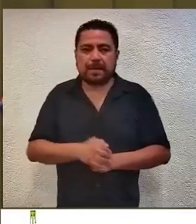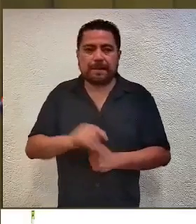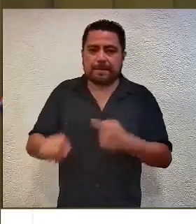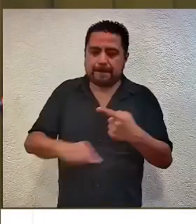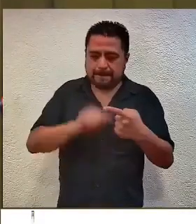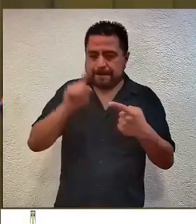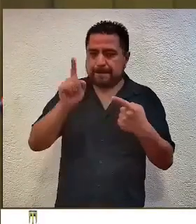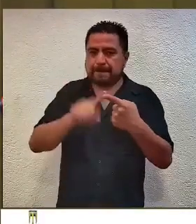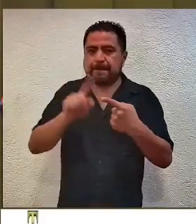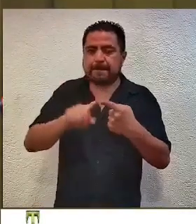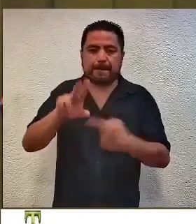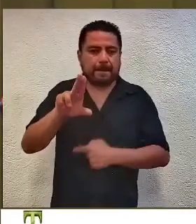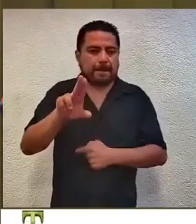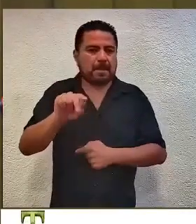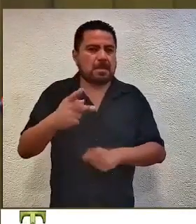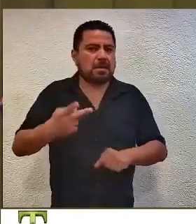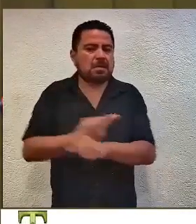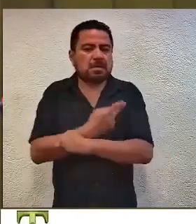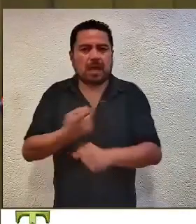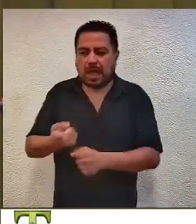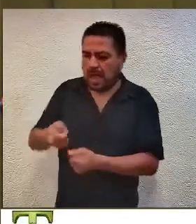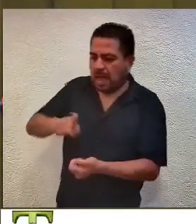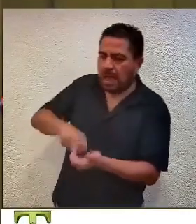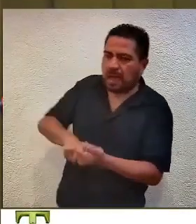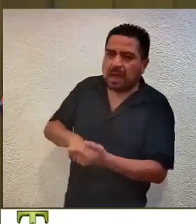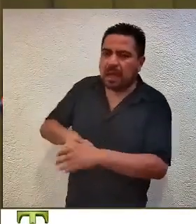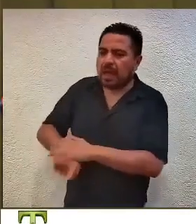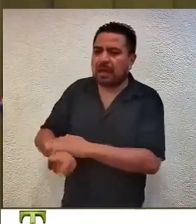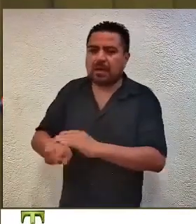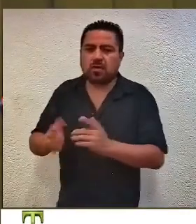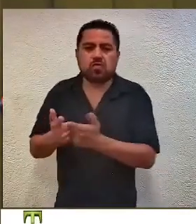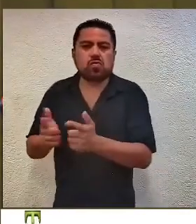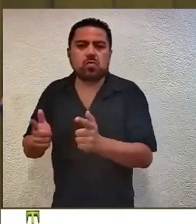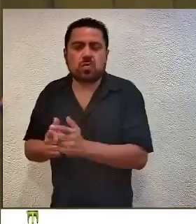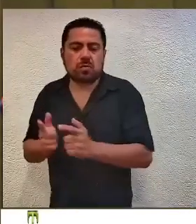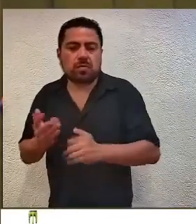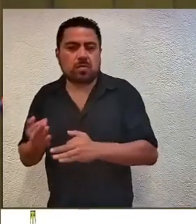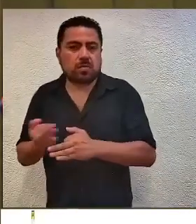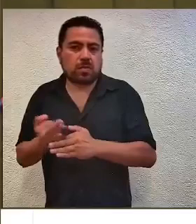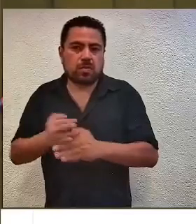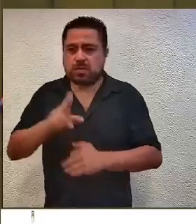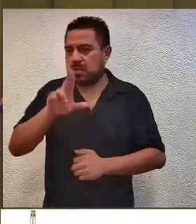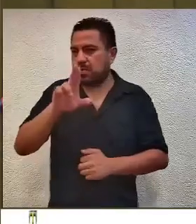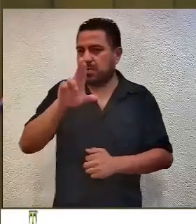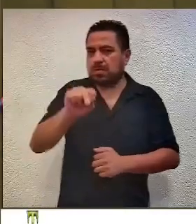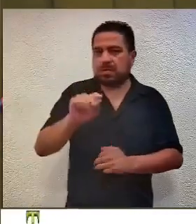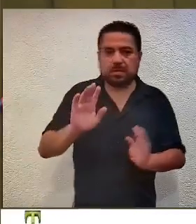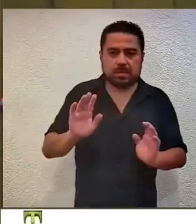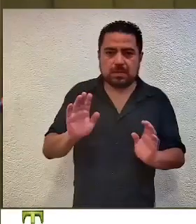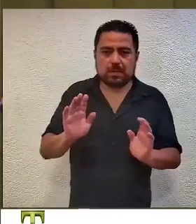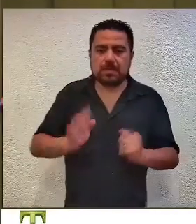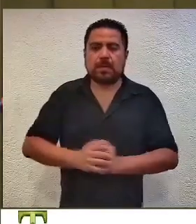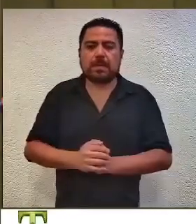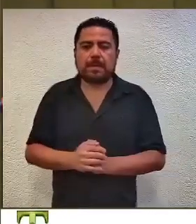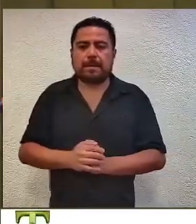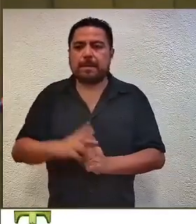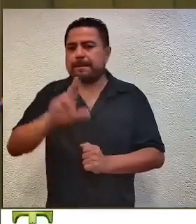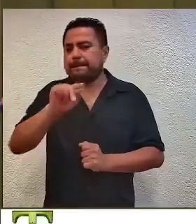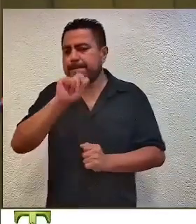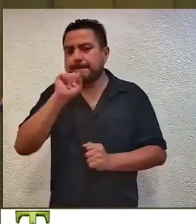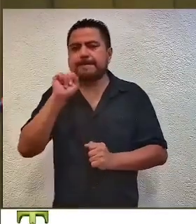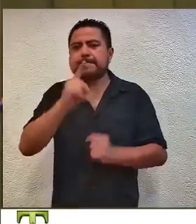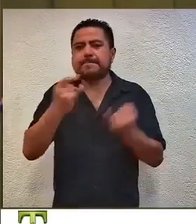primeramente no sucedieron al interior del partido al cual militan. Tampoco